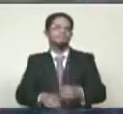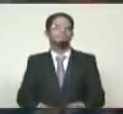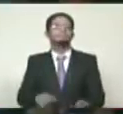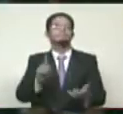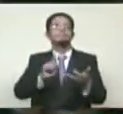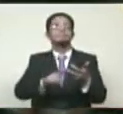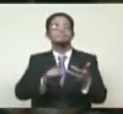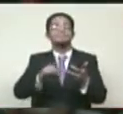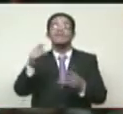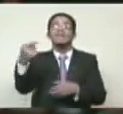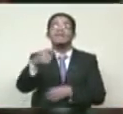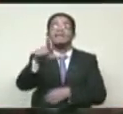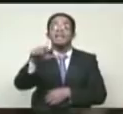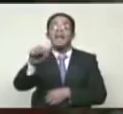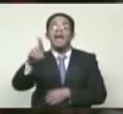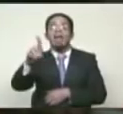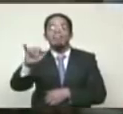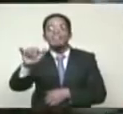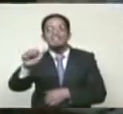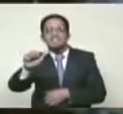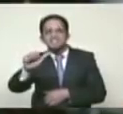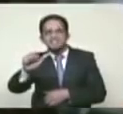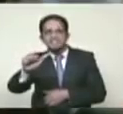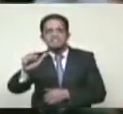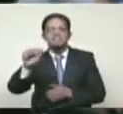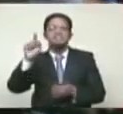Gladys Requena,